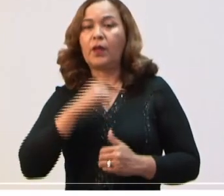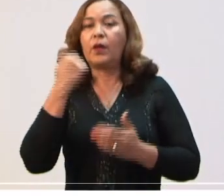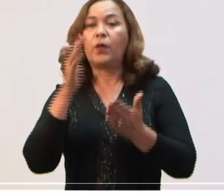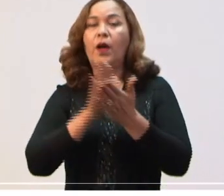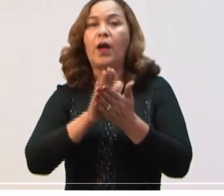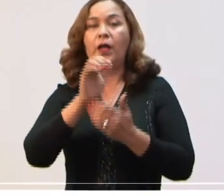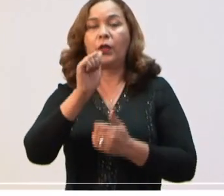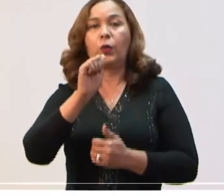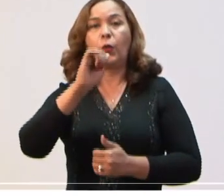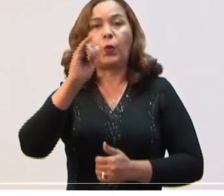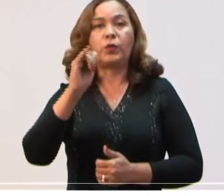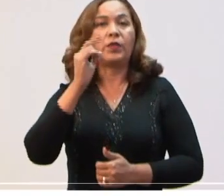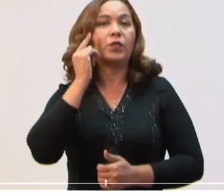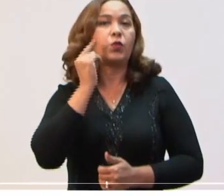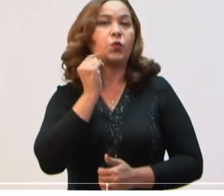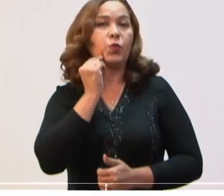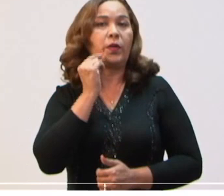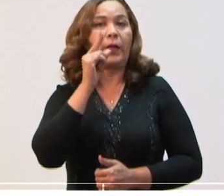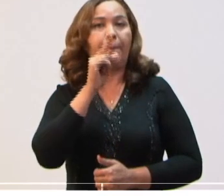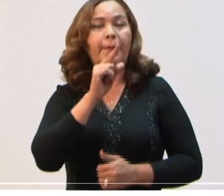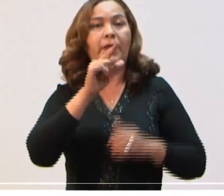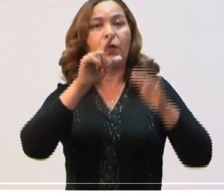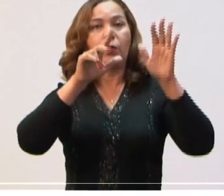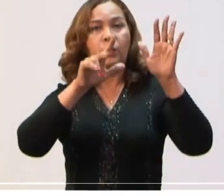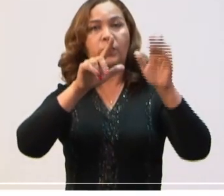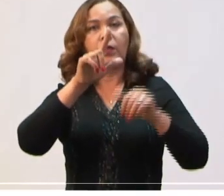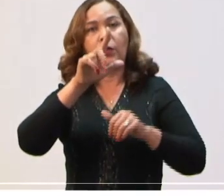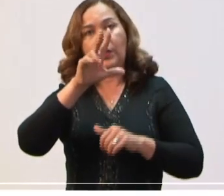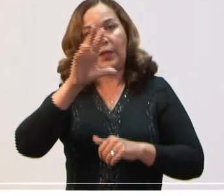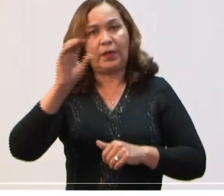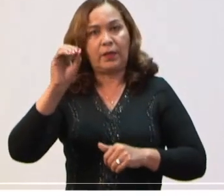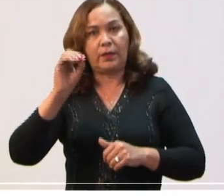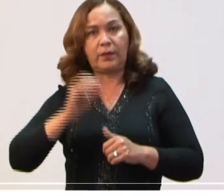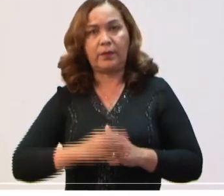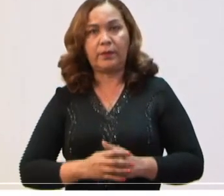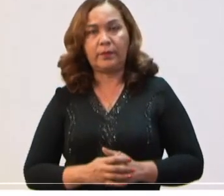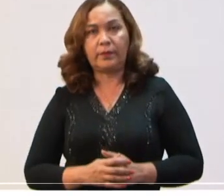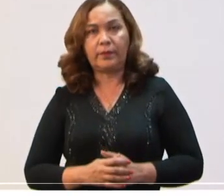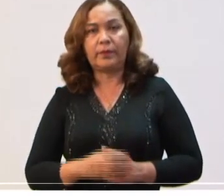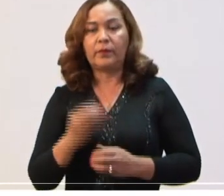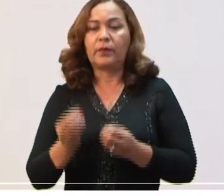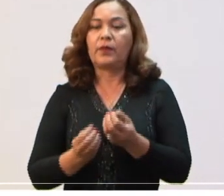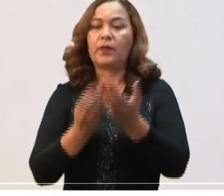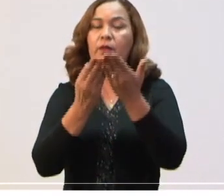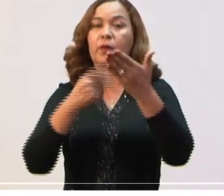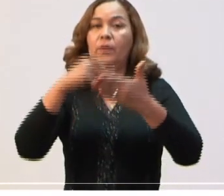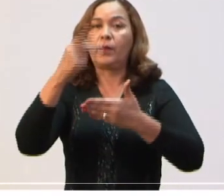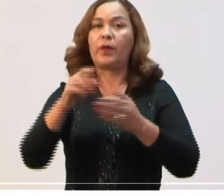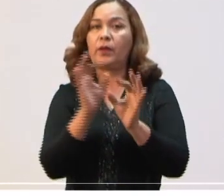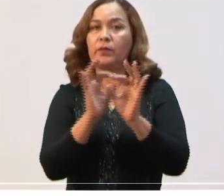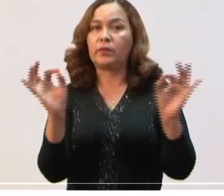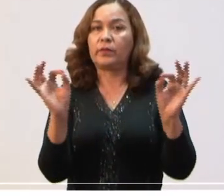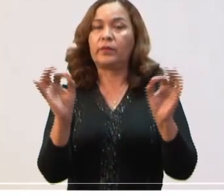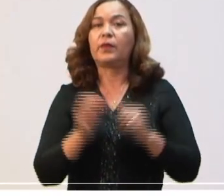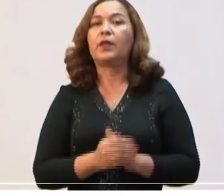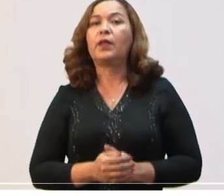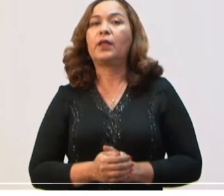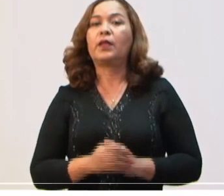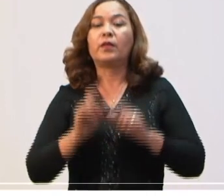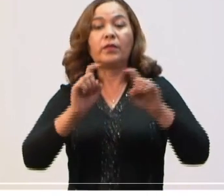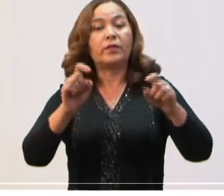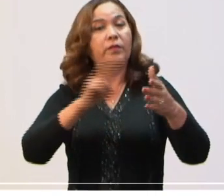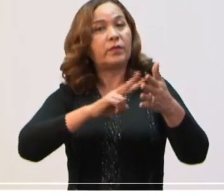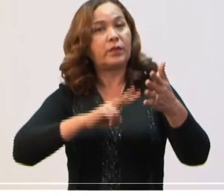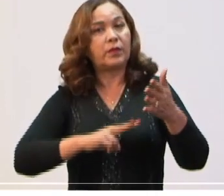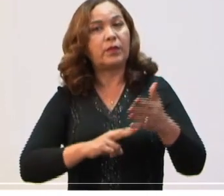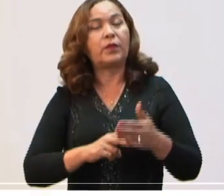muerte de antonio josé de sucre 1830 creación del plan extraordinario de